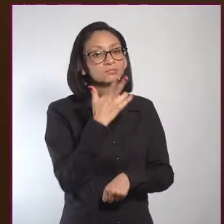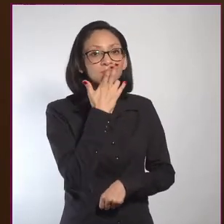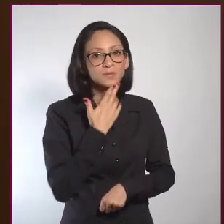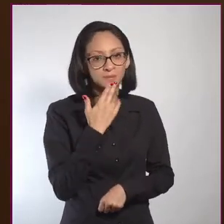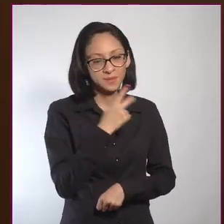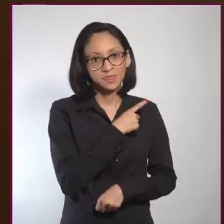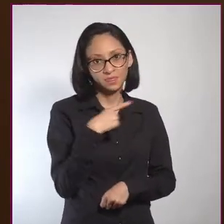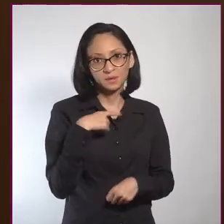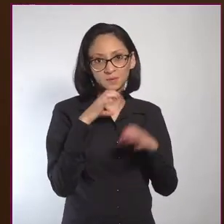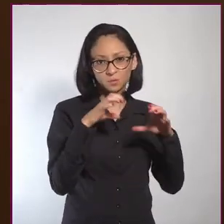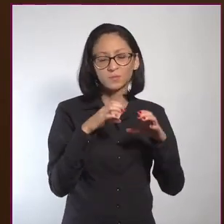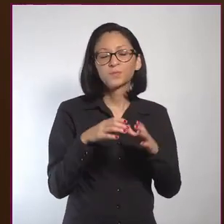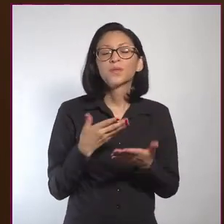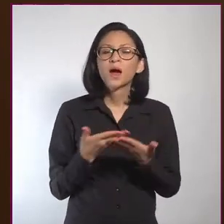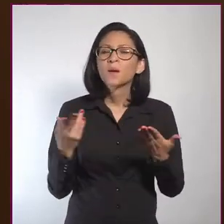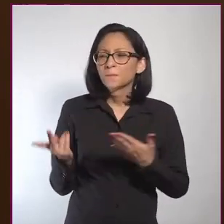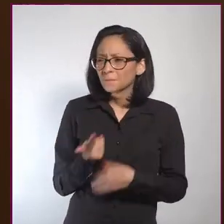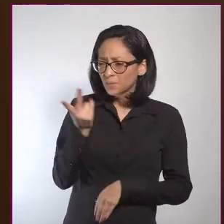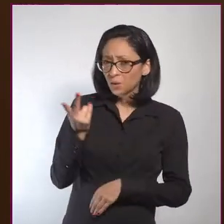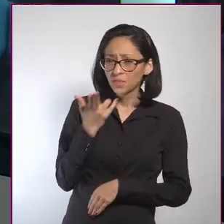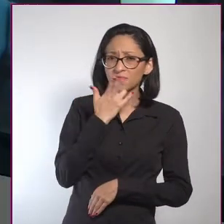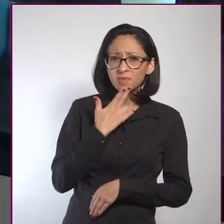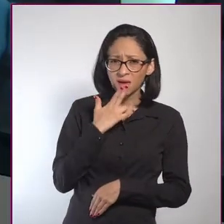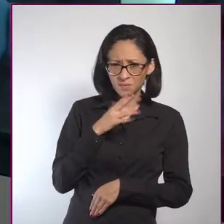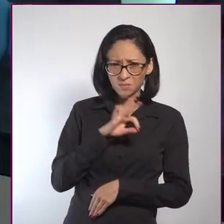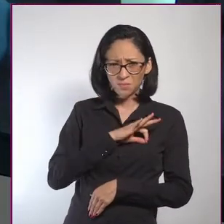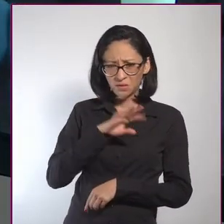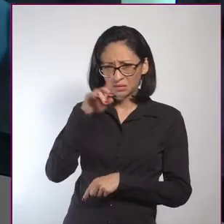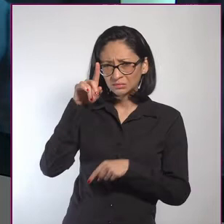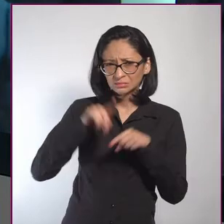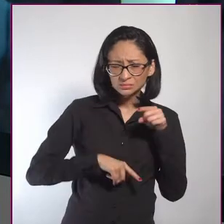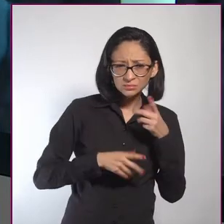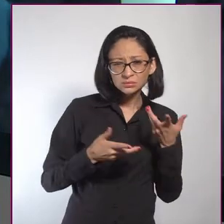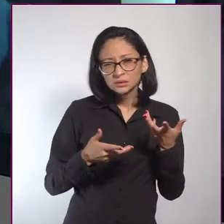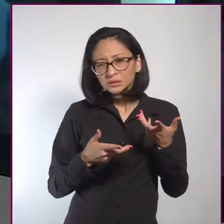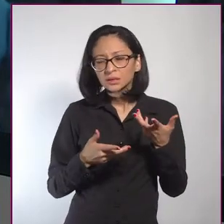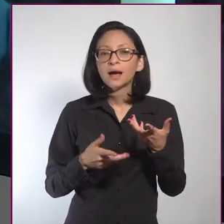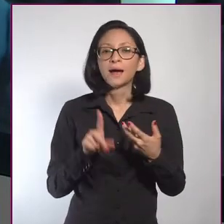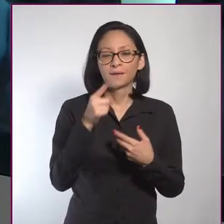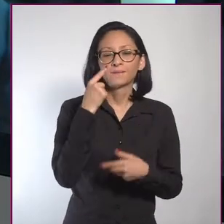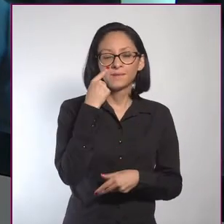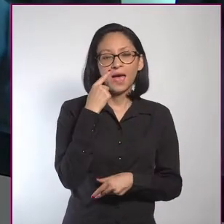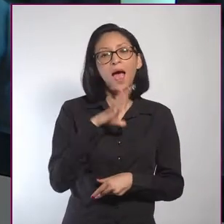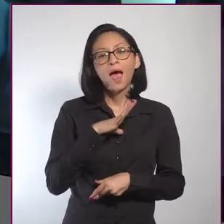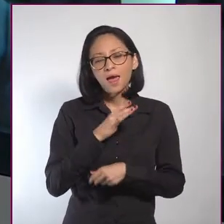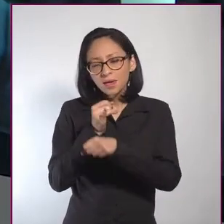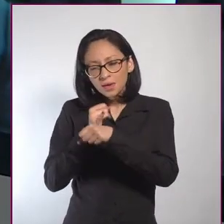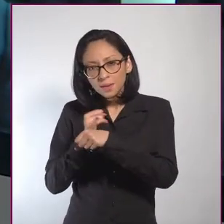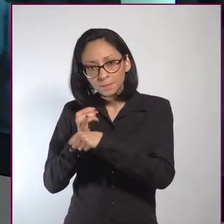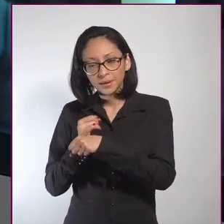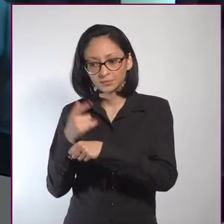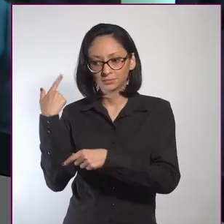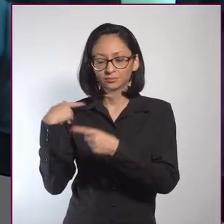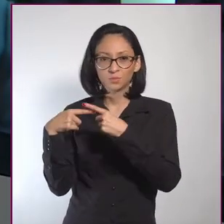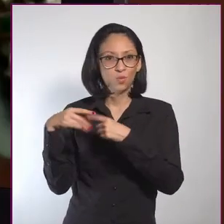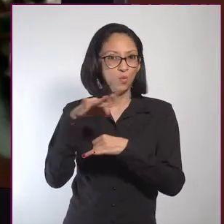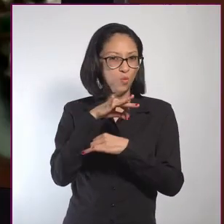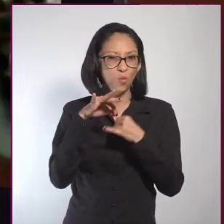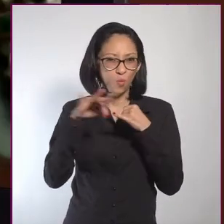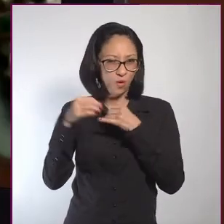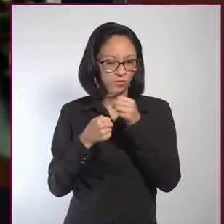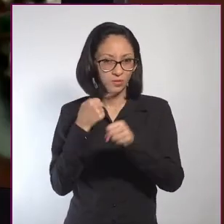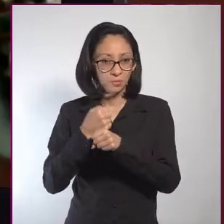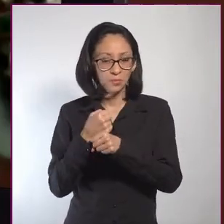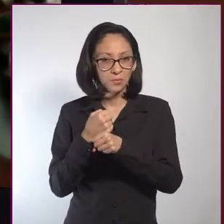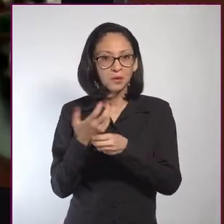posible revertir la diabetes? Sí, creo que uno de los avances importantes que han ocurrido en los últimos años. En